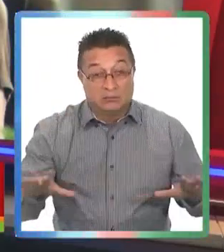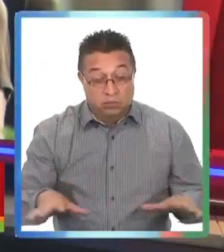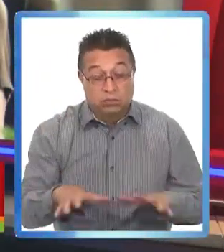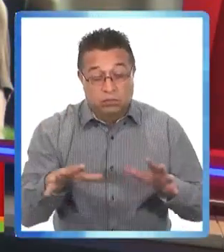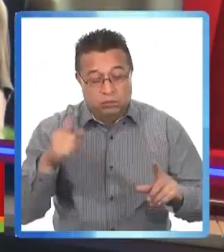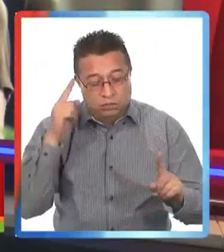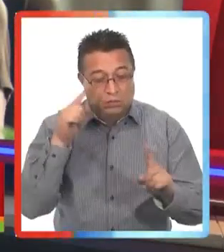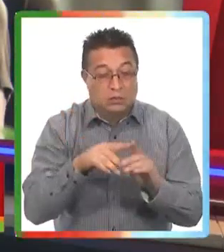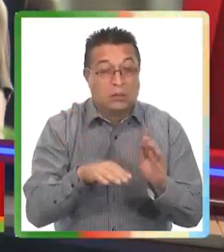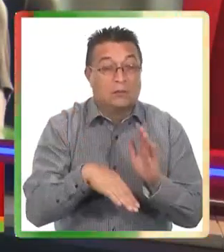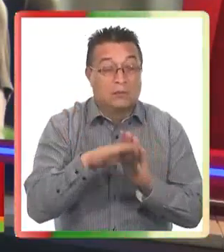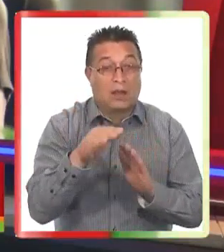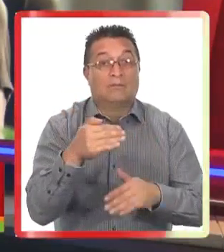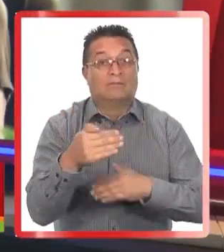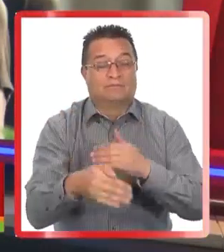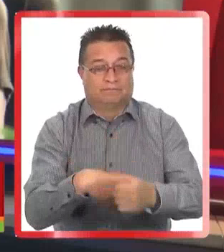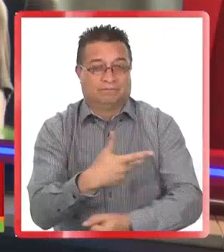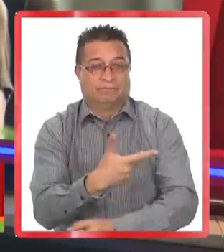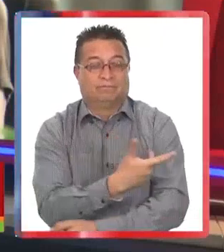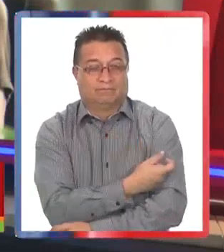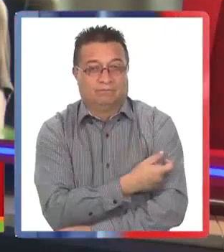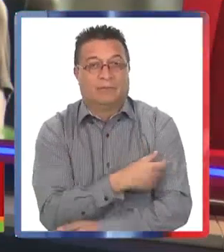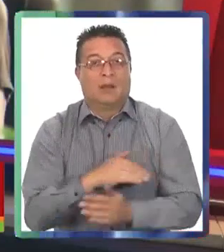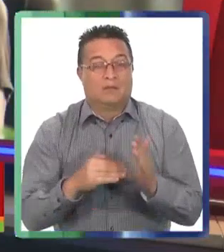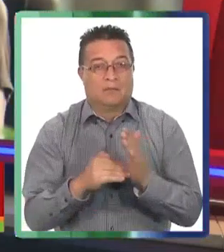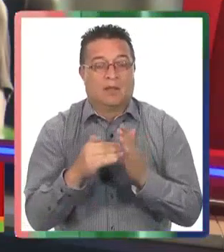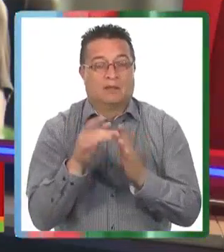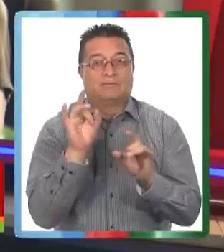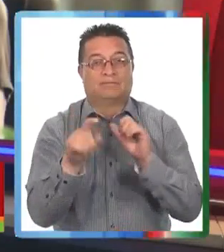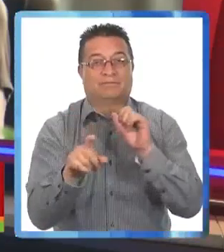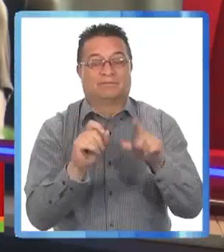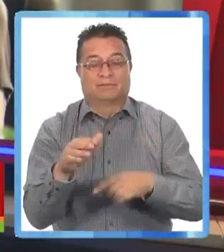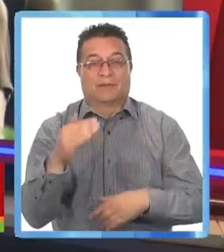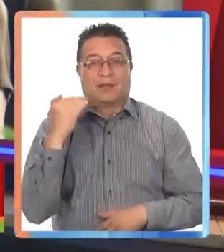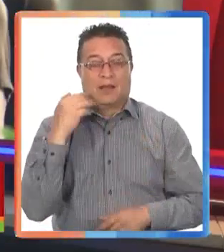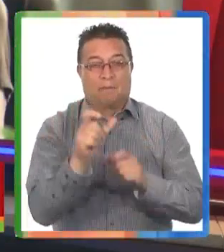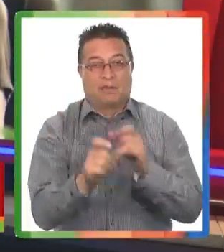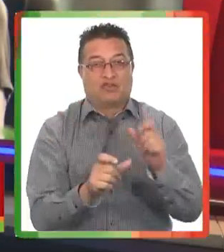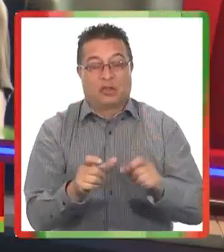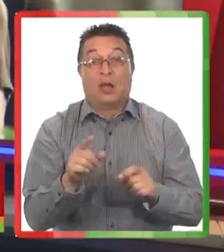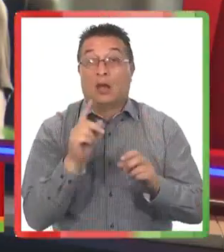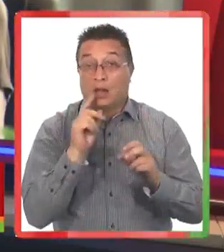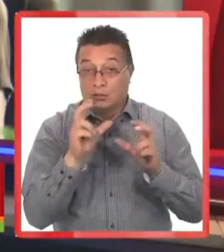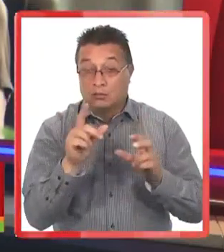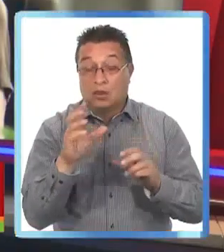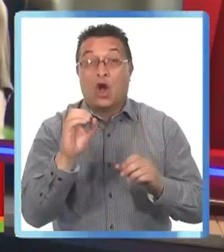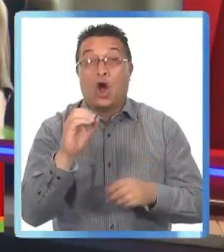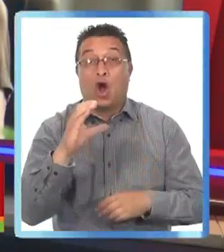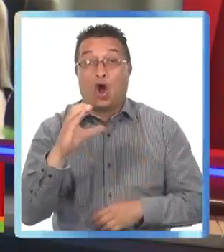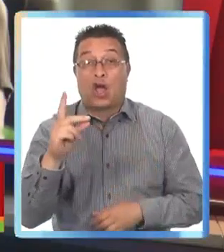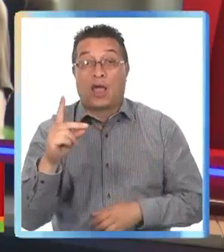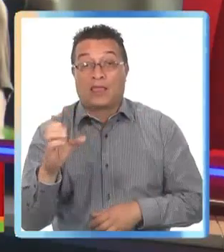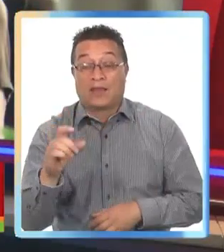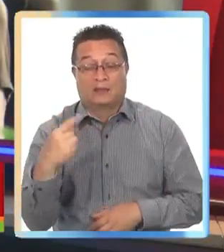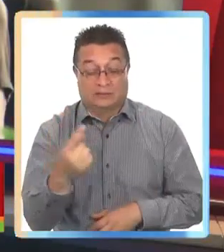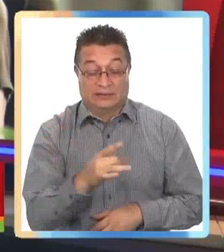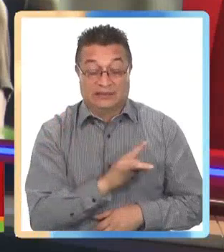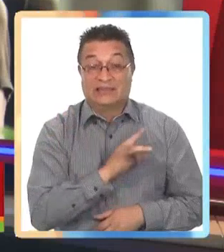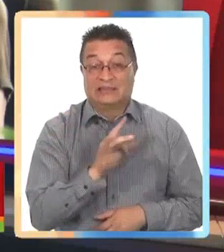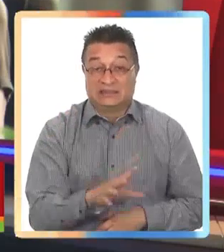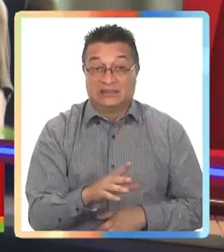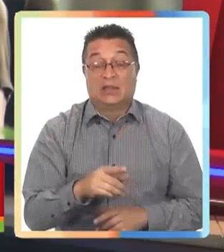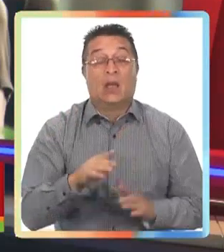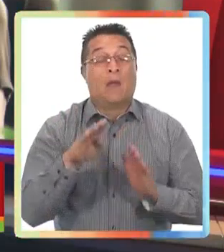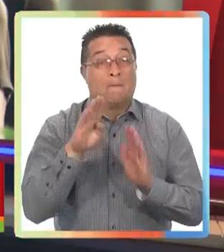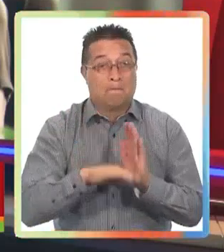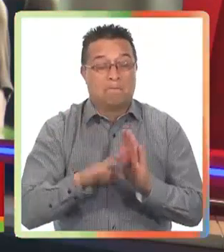se han enfocado principalmente en el proceso de vacunación para aumentar la inmunidad de las personas. Pero atención, según las cifras de la OCDE, nuestro país es uno de